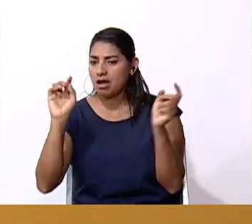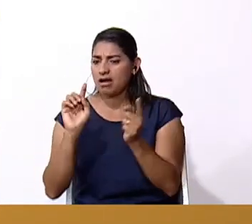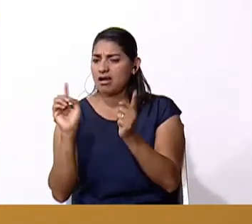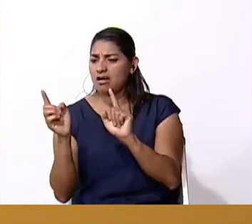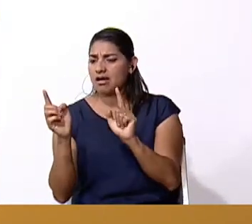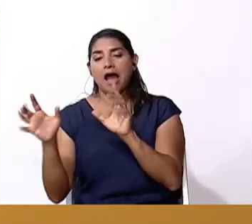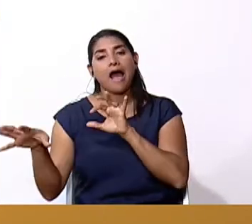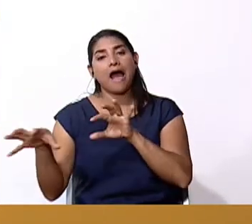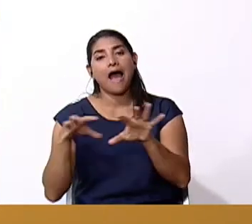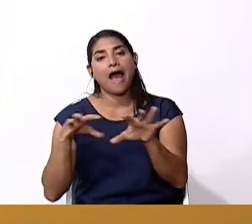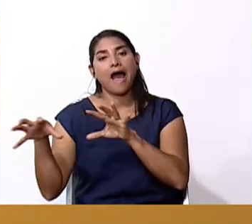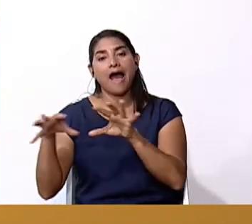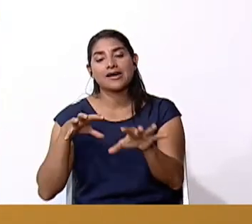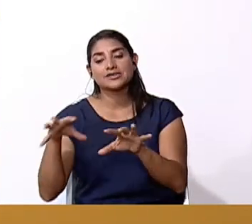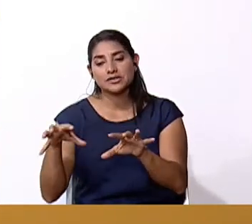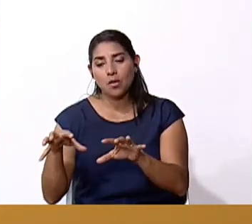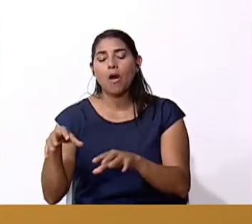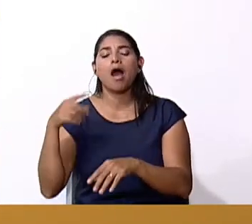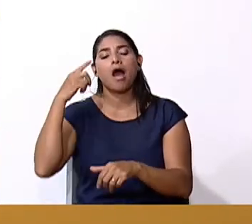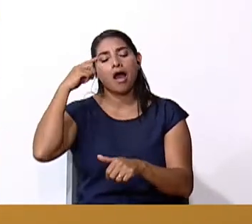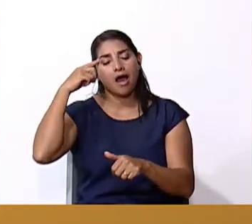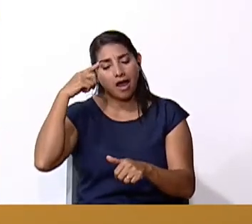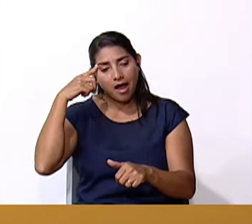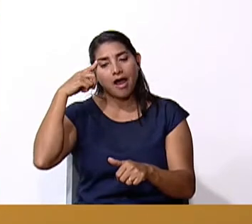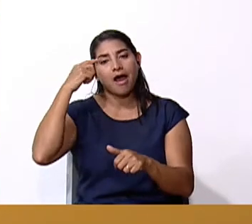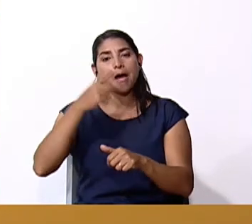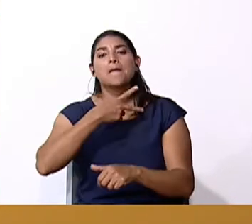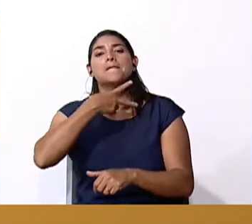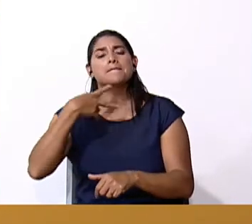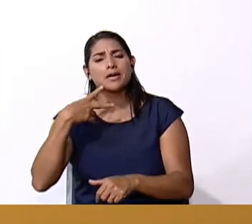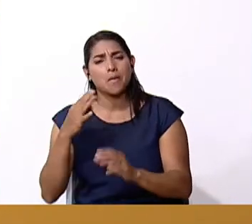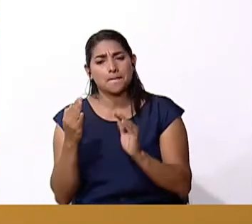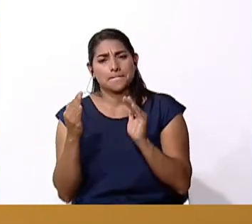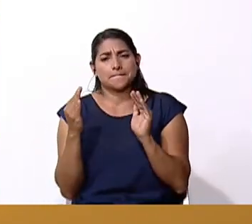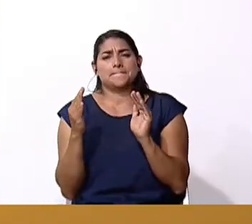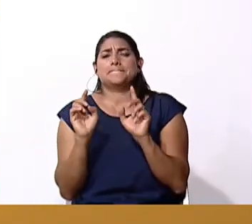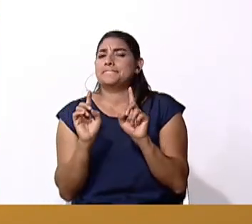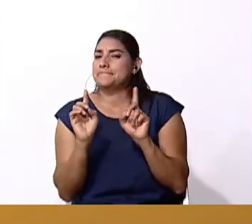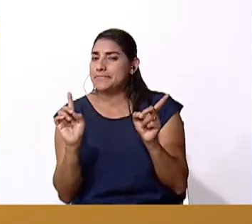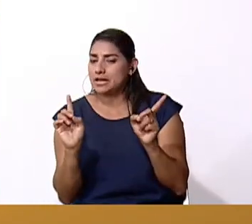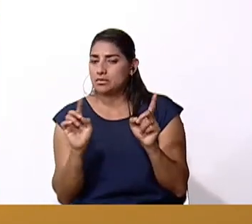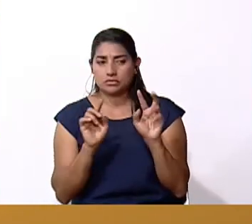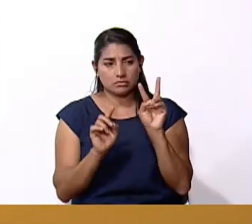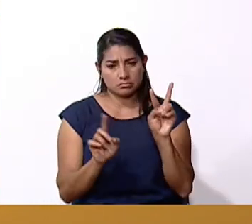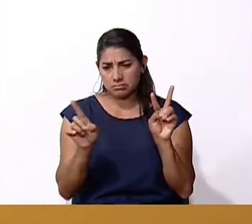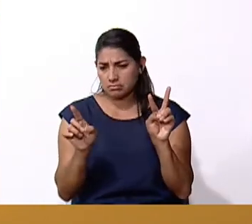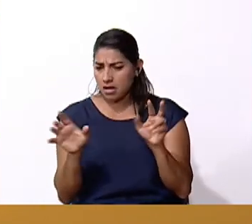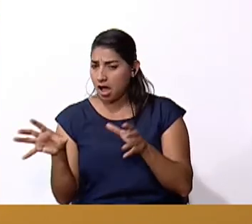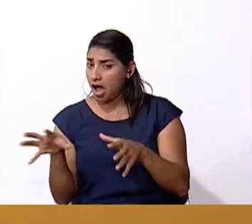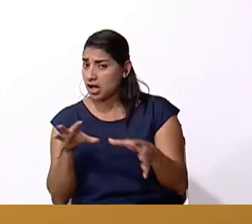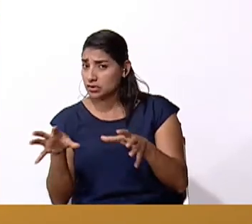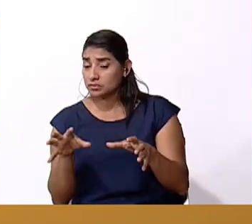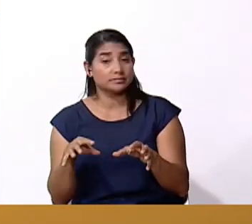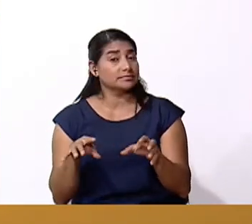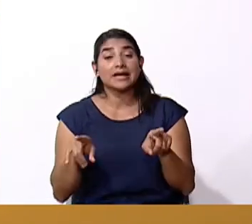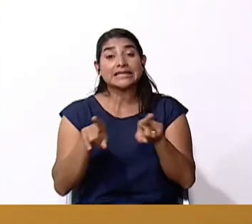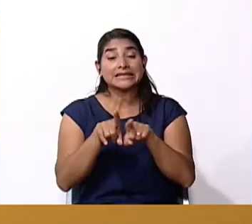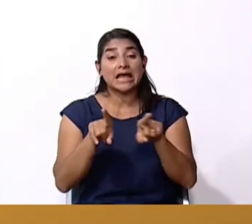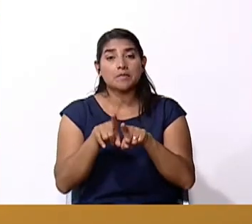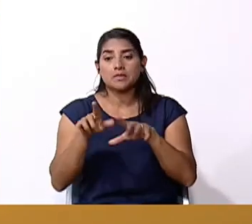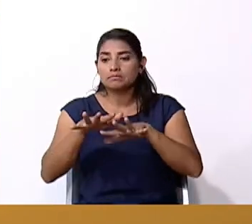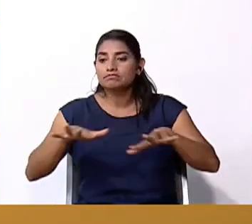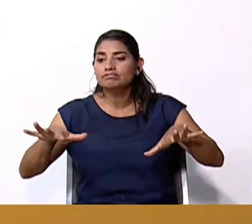las acciones me van a recordar el verbo, pero ojo, no solo acciones, sino